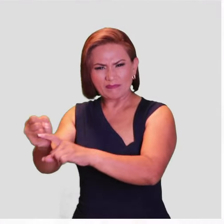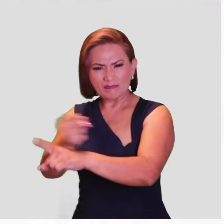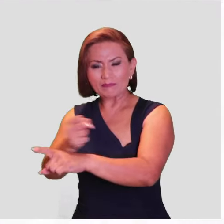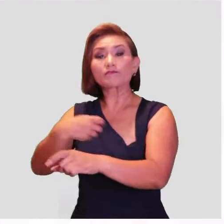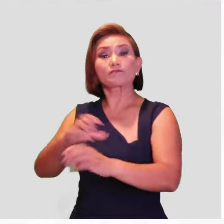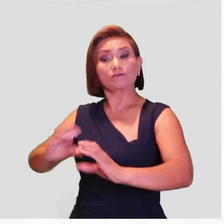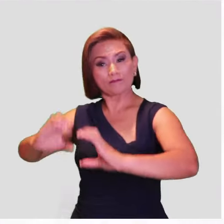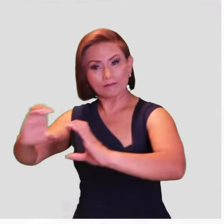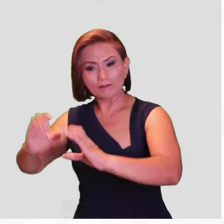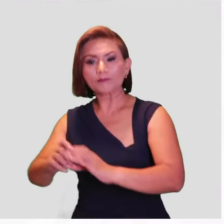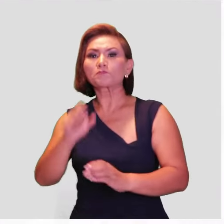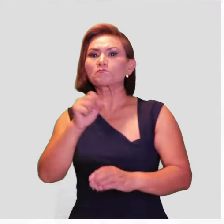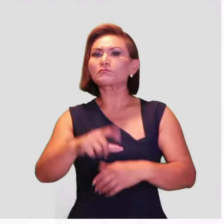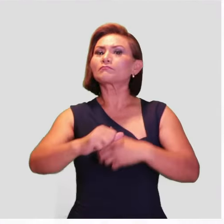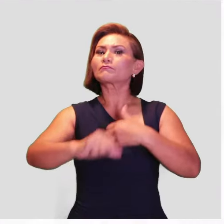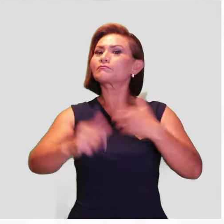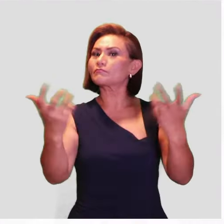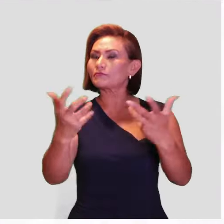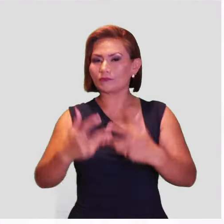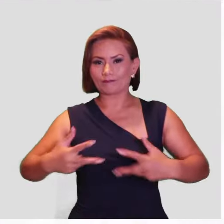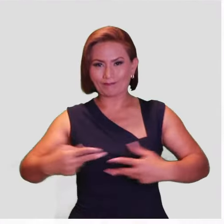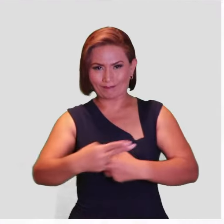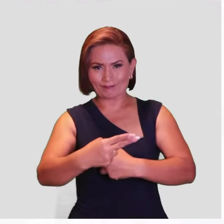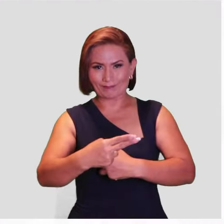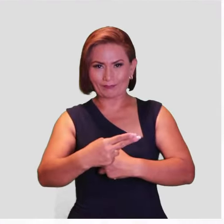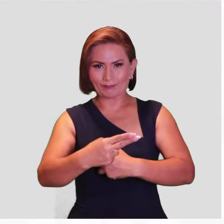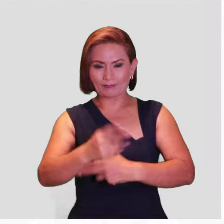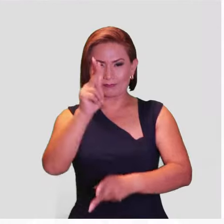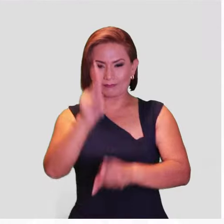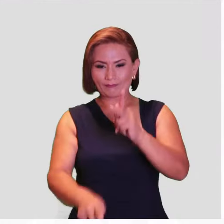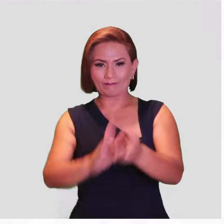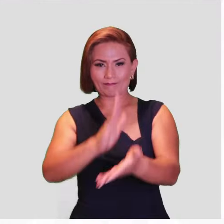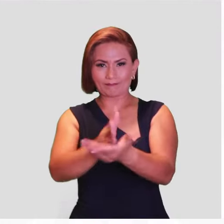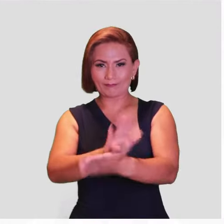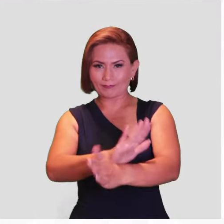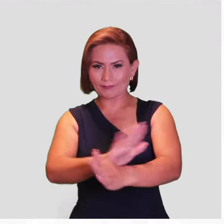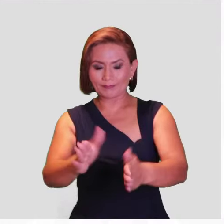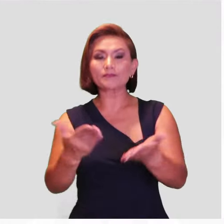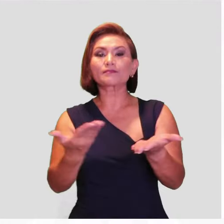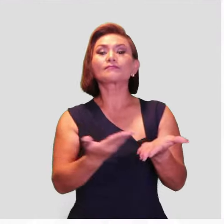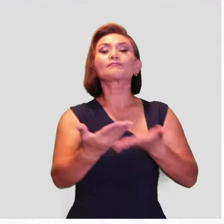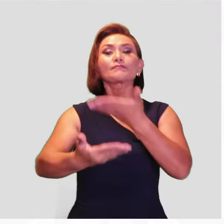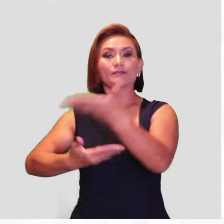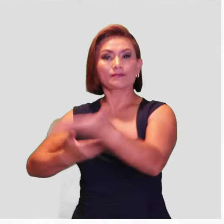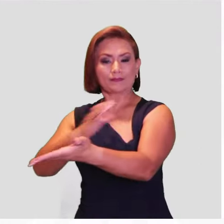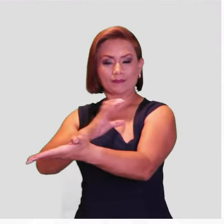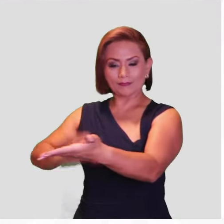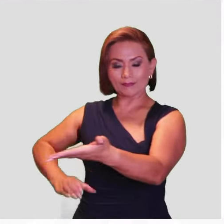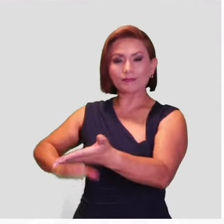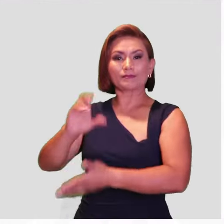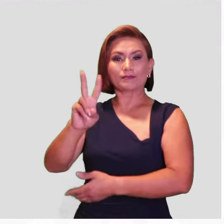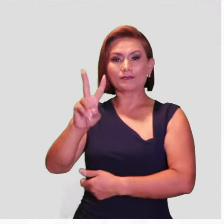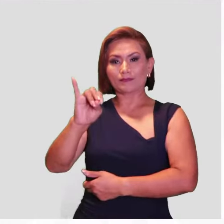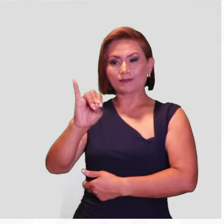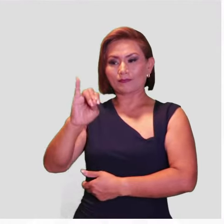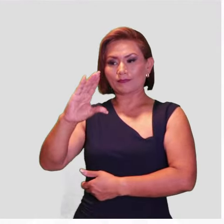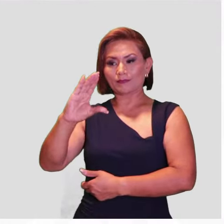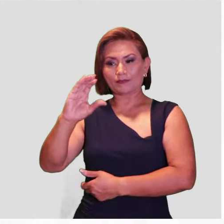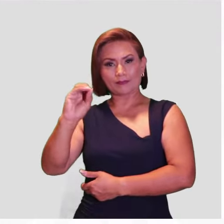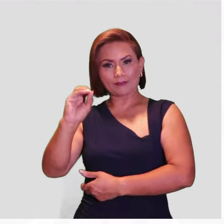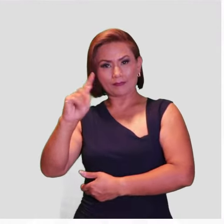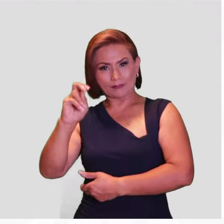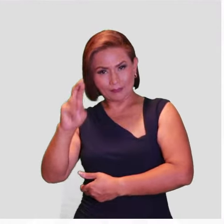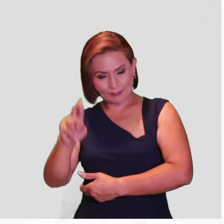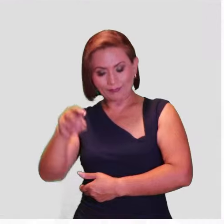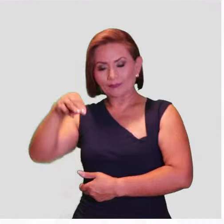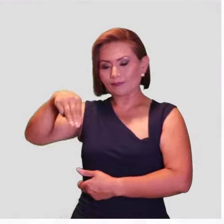esterilización. Gracias, candidata. Y vamos a continuar con el candidato Víctor Rocha, Víctor